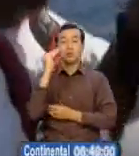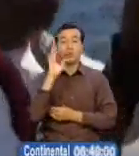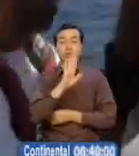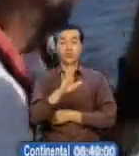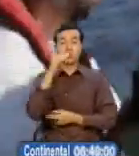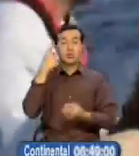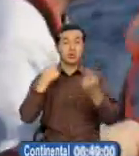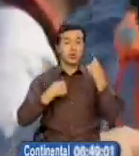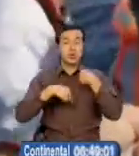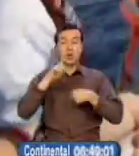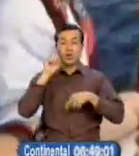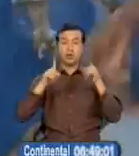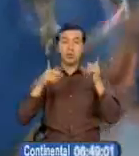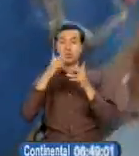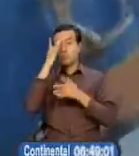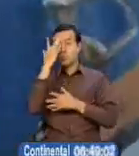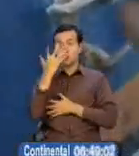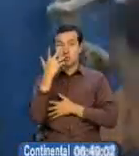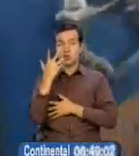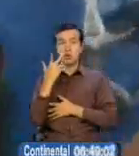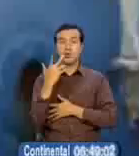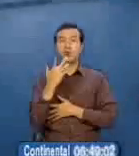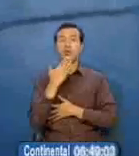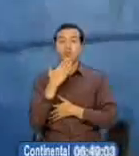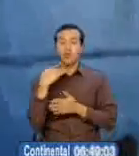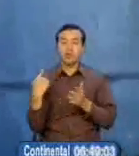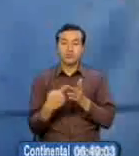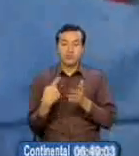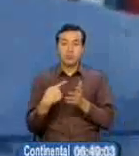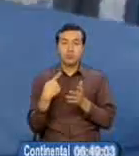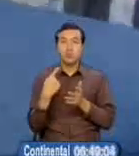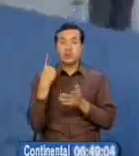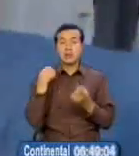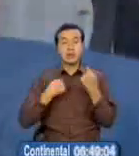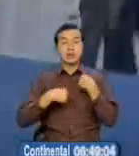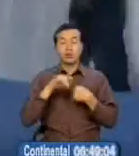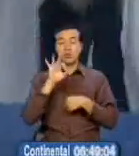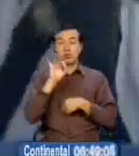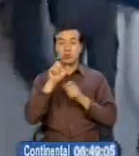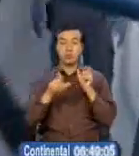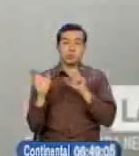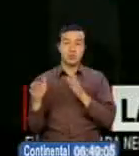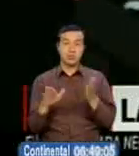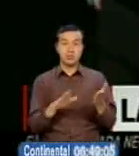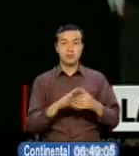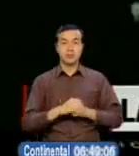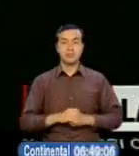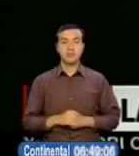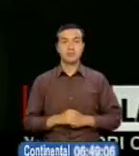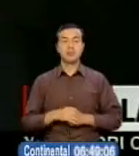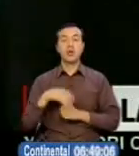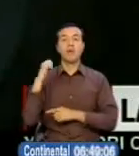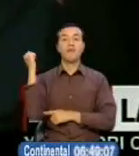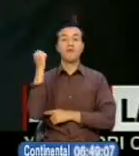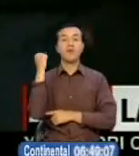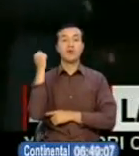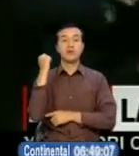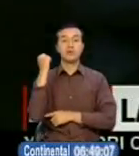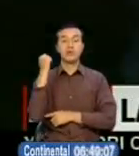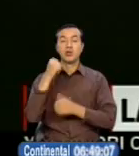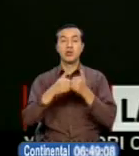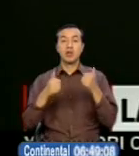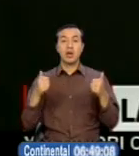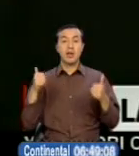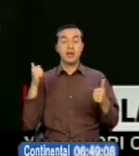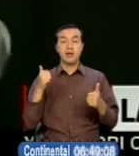heridos registran quemaduras causadas por la combustión de los motores. 9 personas han muerto. La fundación del candidato a la Casa